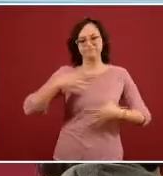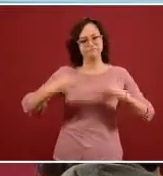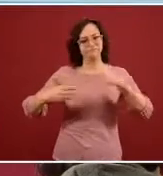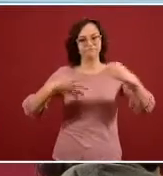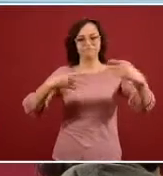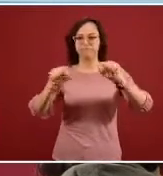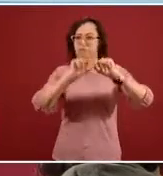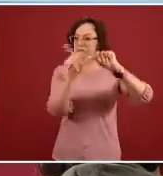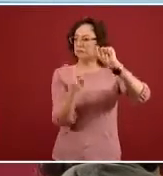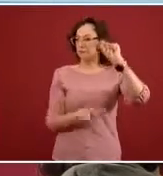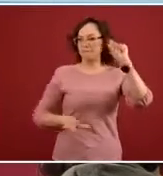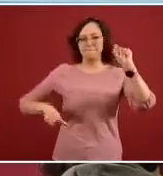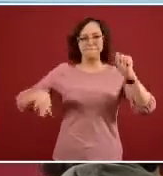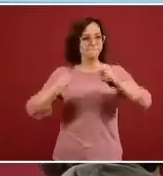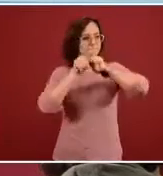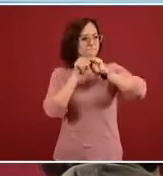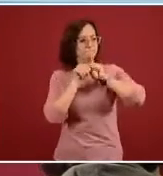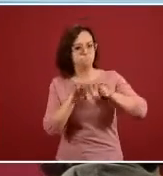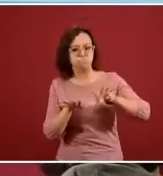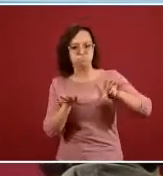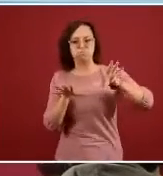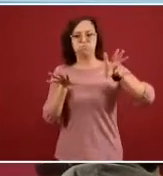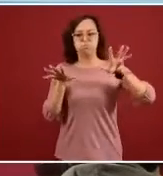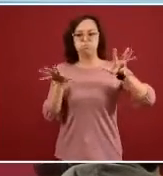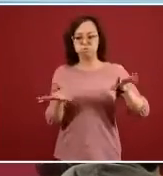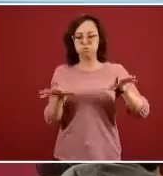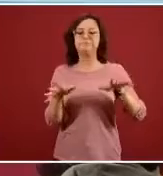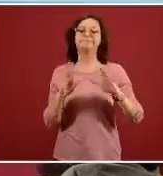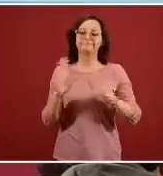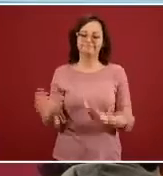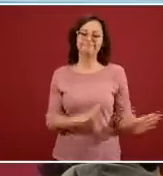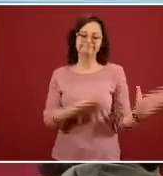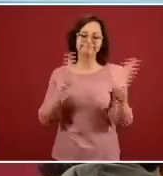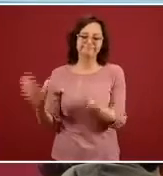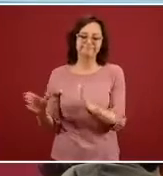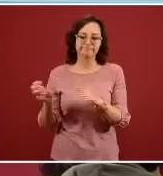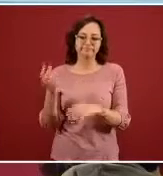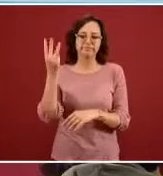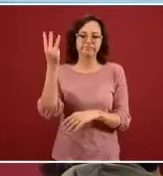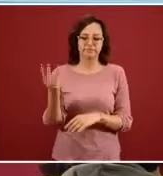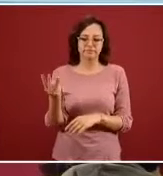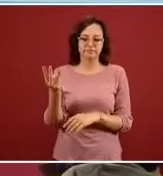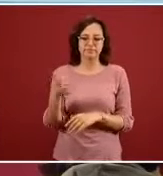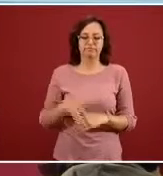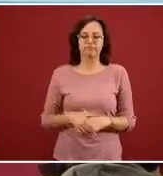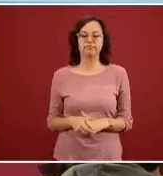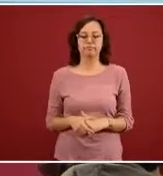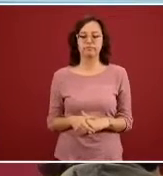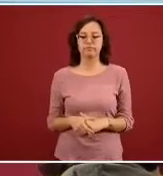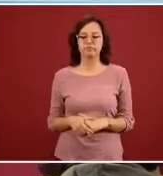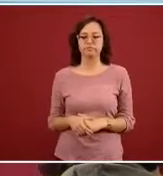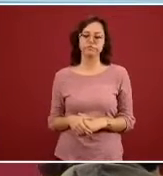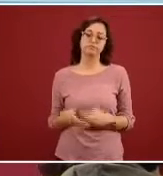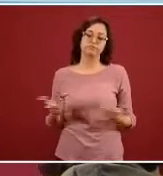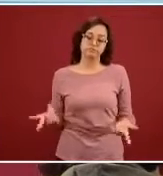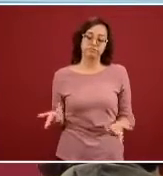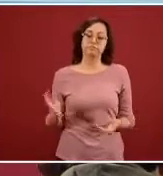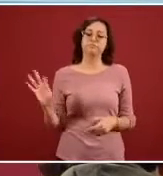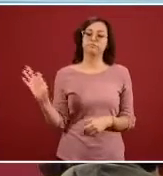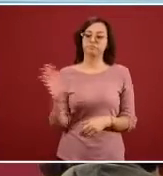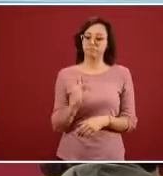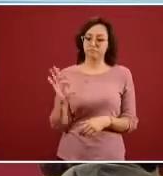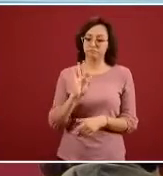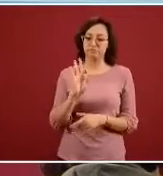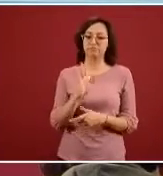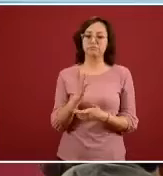es suficientemente dispersa como para ser considerada la fase 3. Y esto implicará algunos ajustes en las